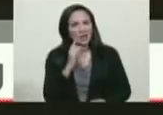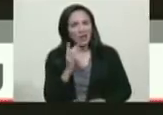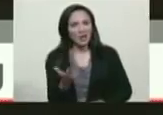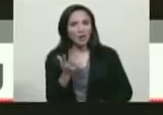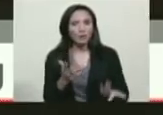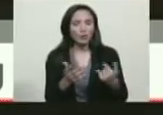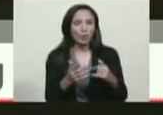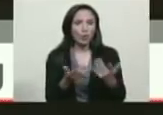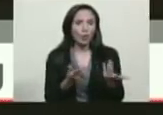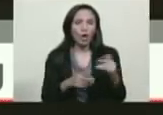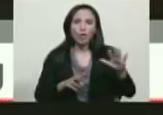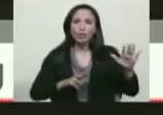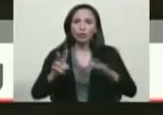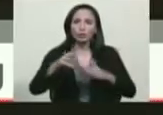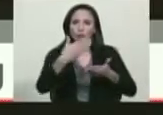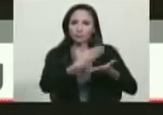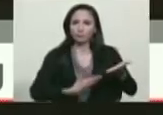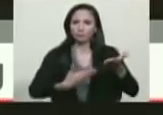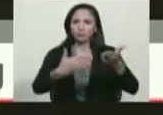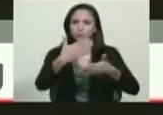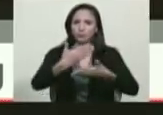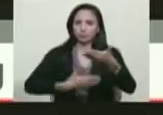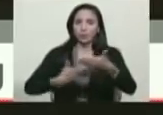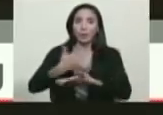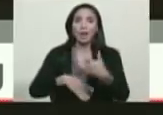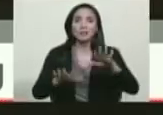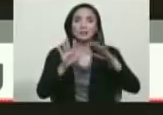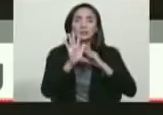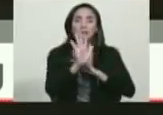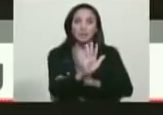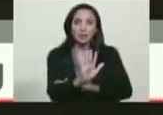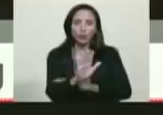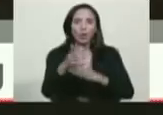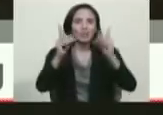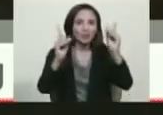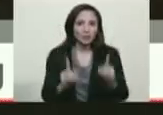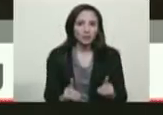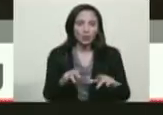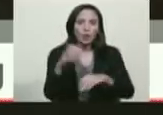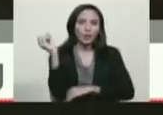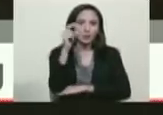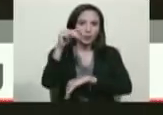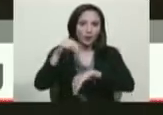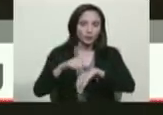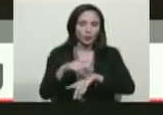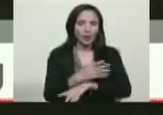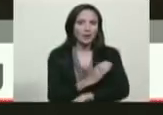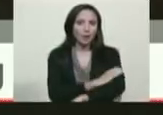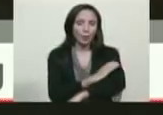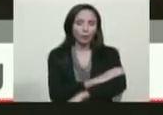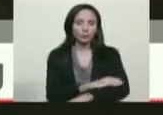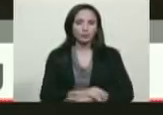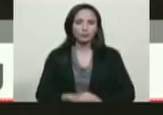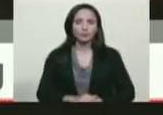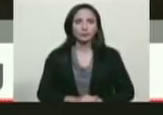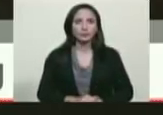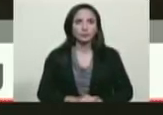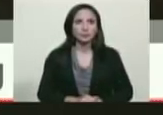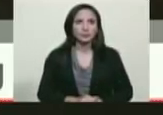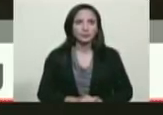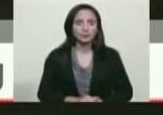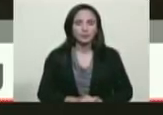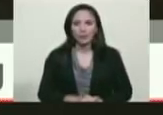12 considerandos que preceden a 5 decisiones de la Asamblea Nacional en franco y contumaz desacato a todas